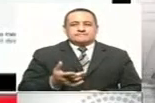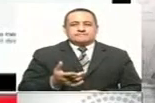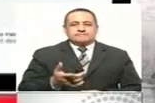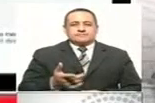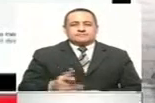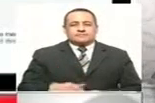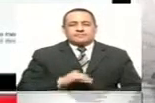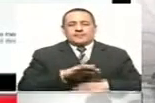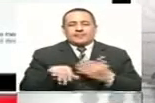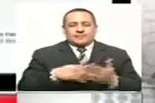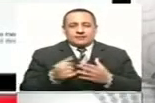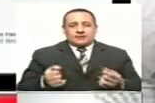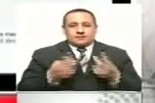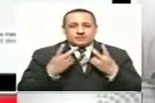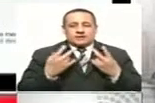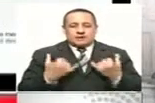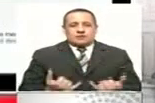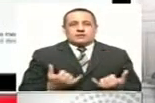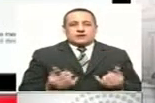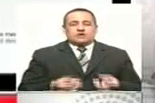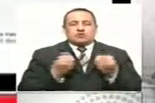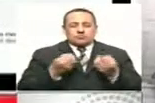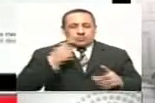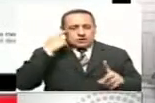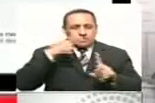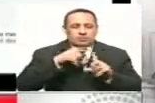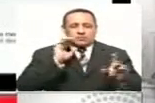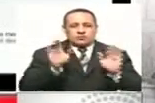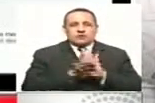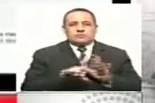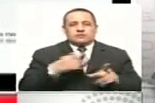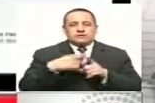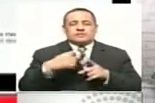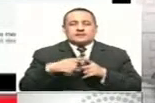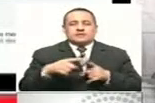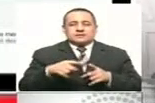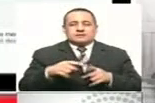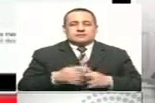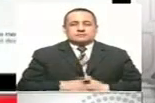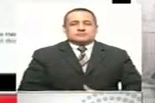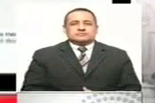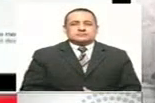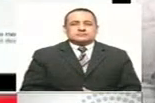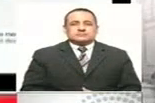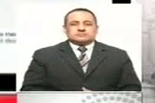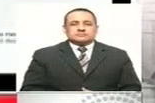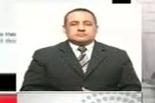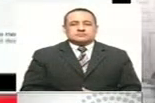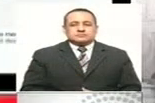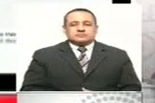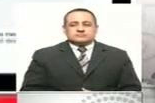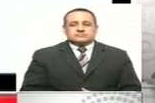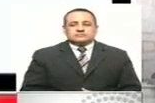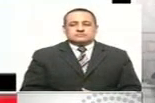Entonces, eso, digamos, como meta en estos sectores.